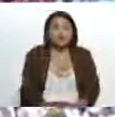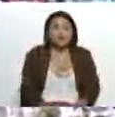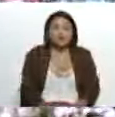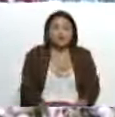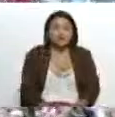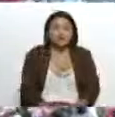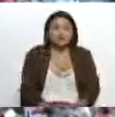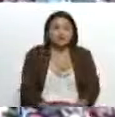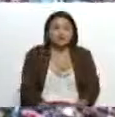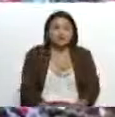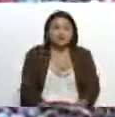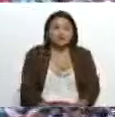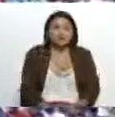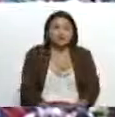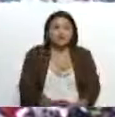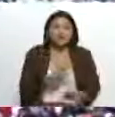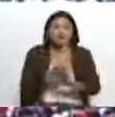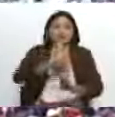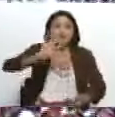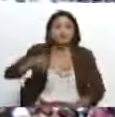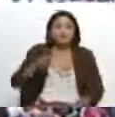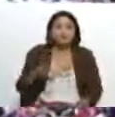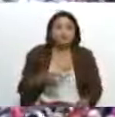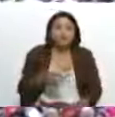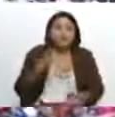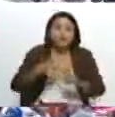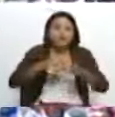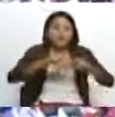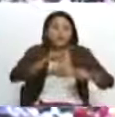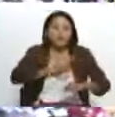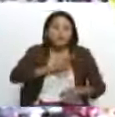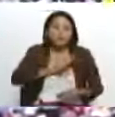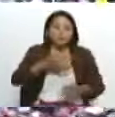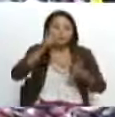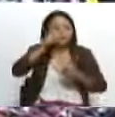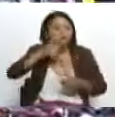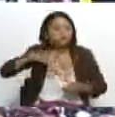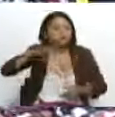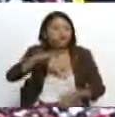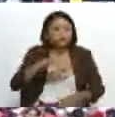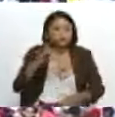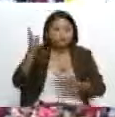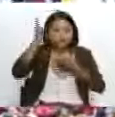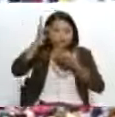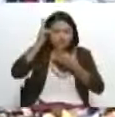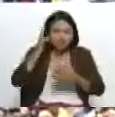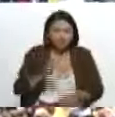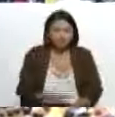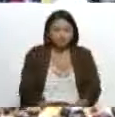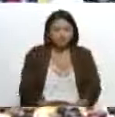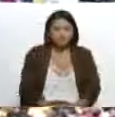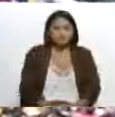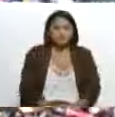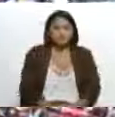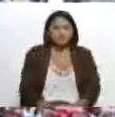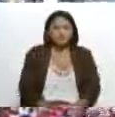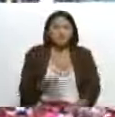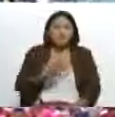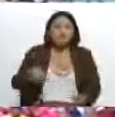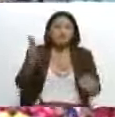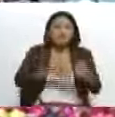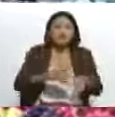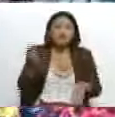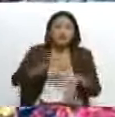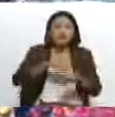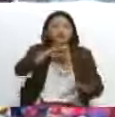defensa de nuestro territorio. Vaya usted se vuelve a repetir la historia.